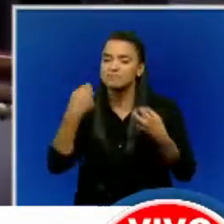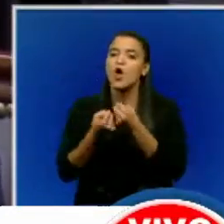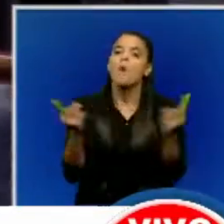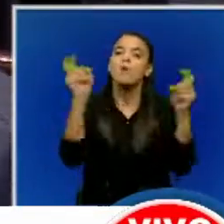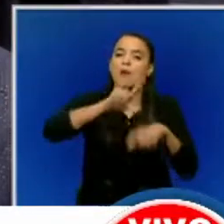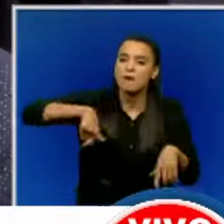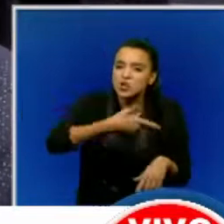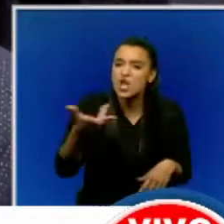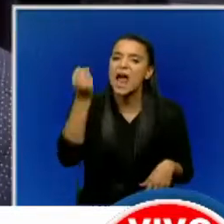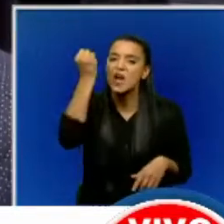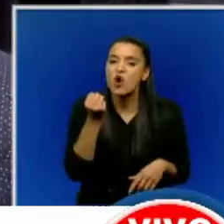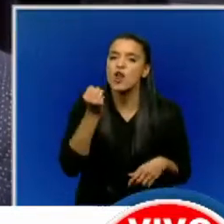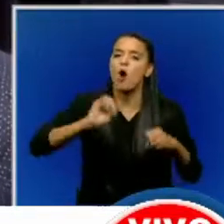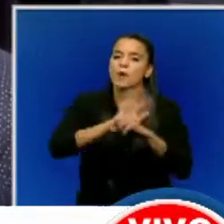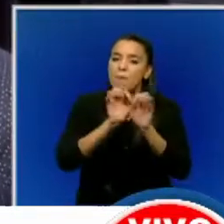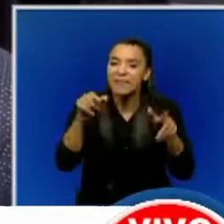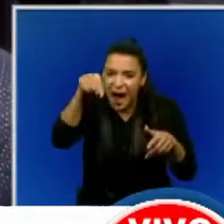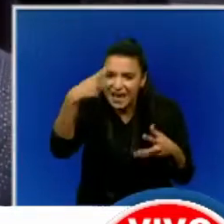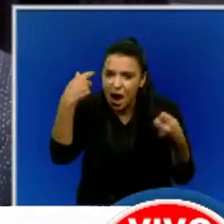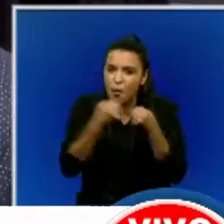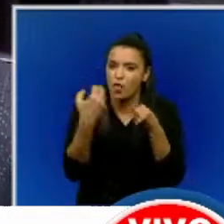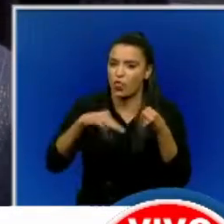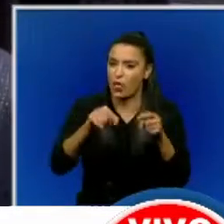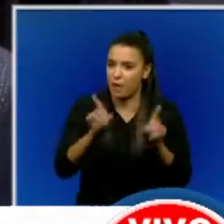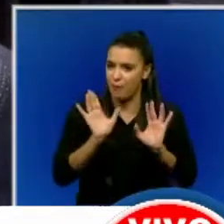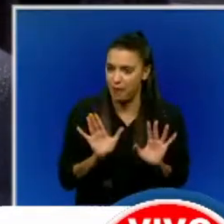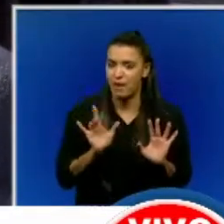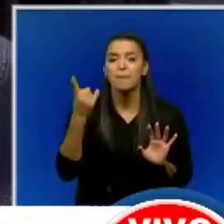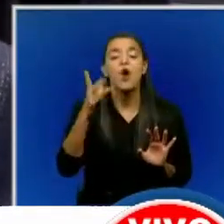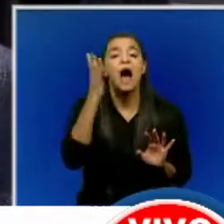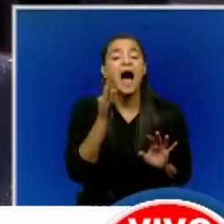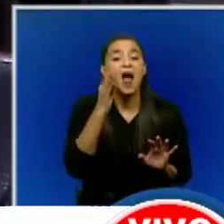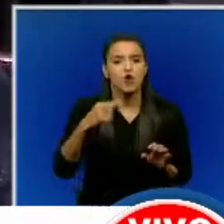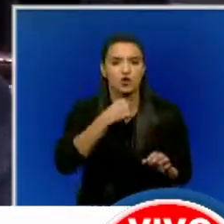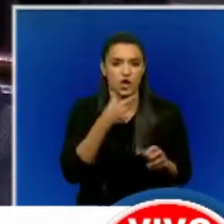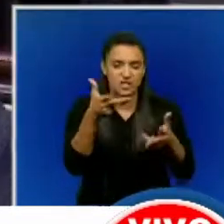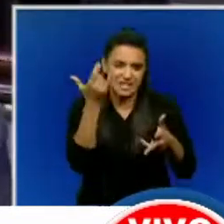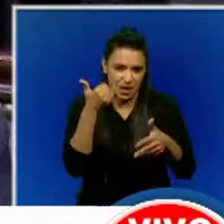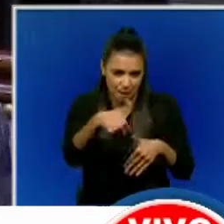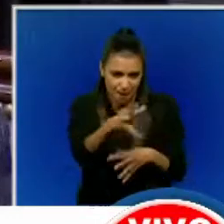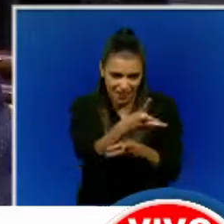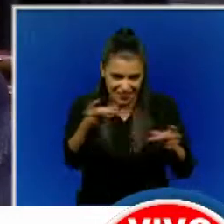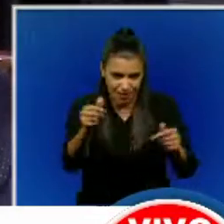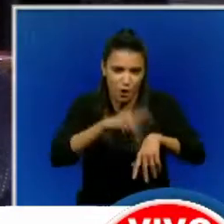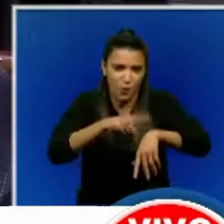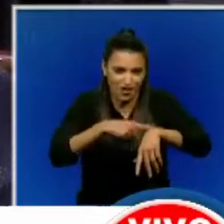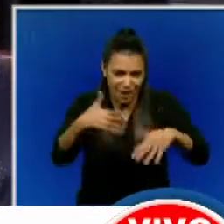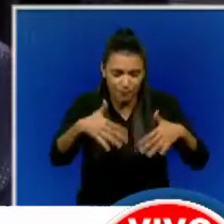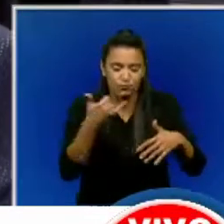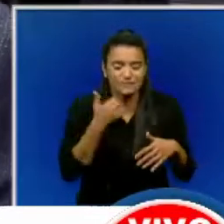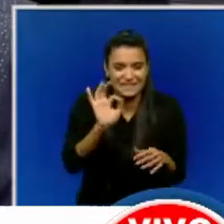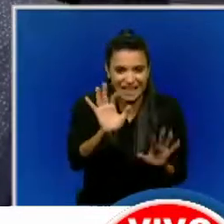y económicos y en el tema de la pandemia. Pero hay algo que quiero decir y termino. Termino, señora Presidenta, porque no me queda más, ya